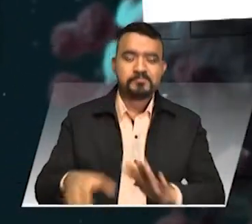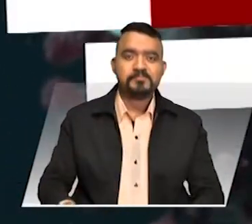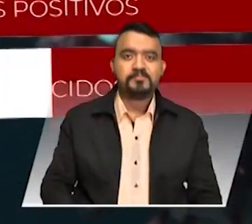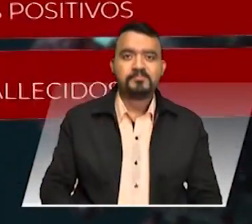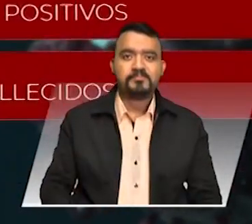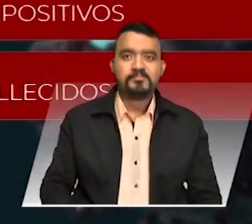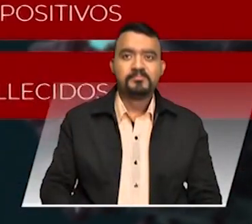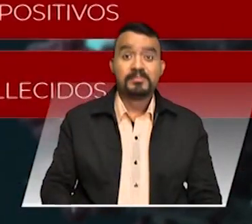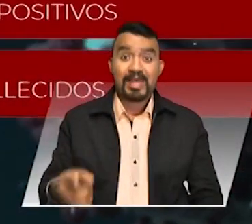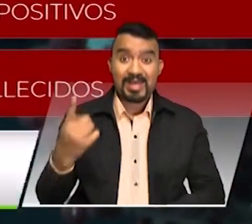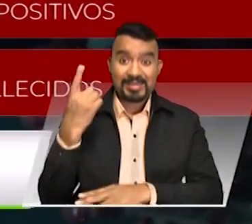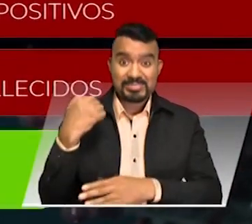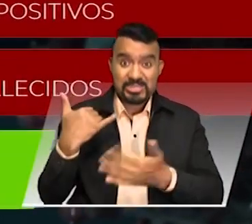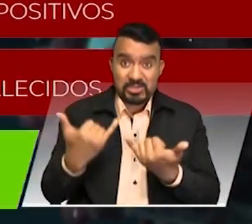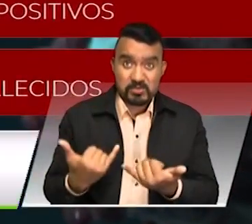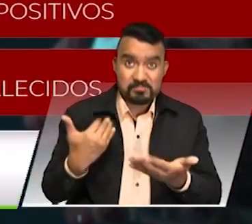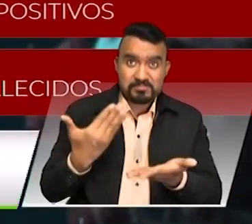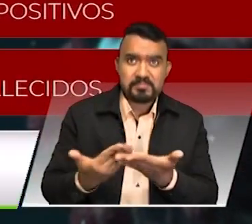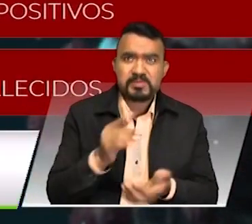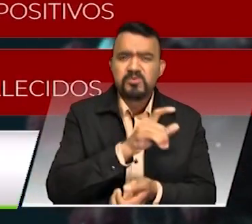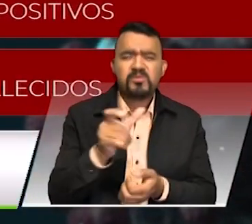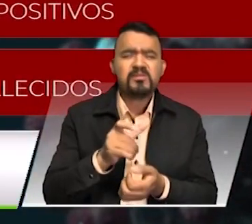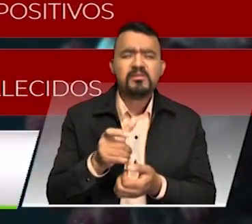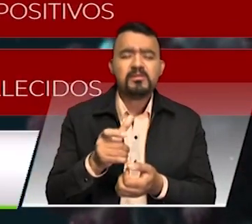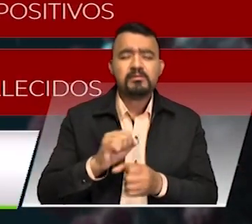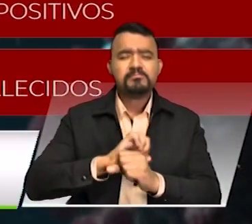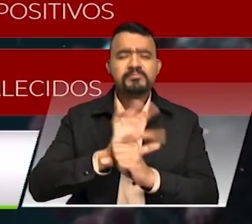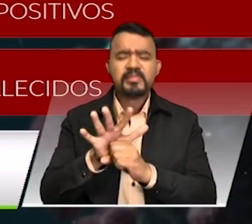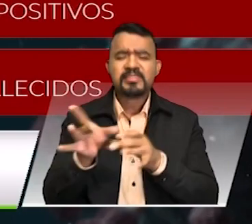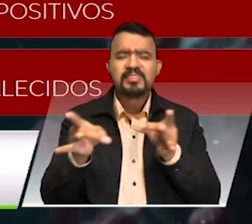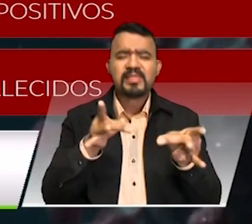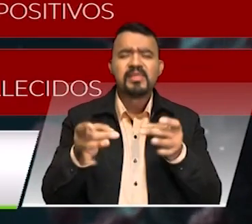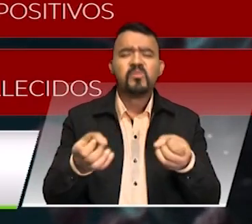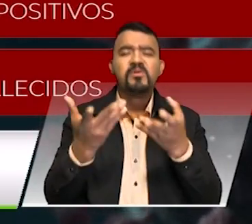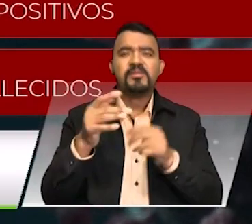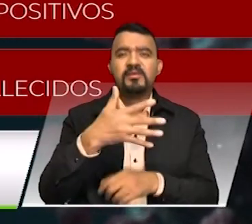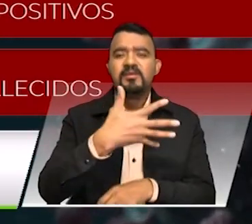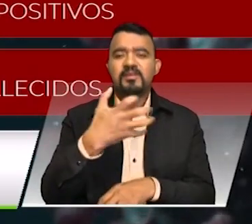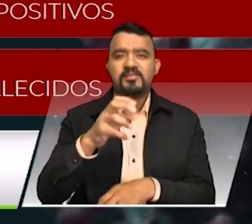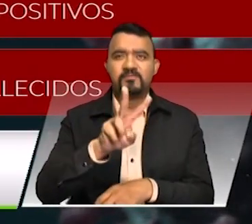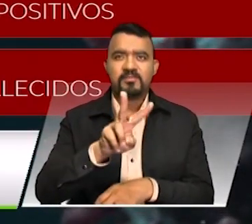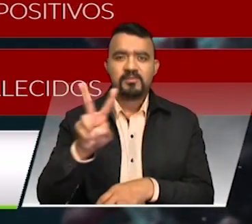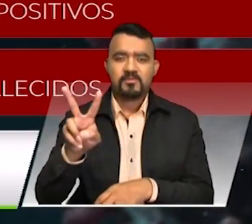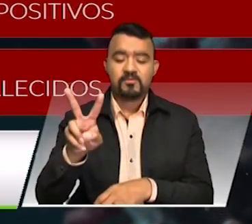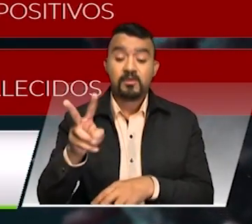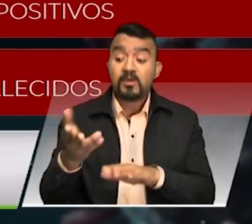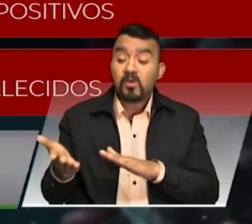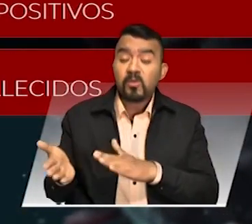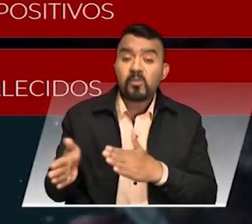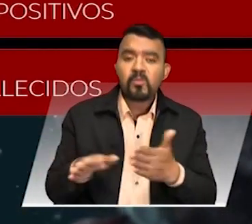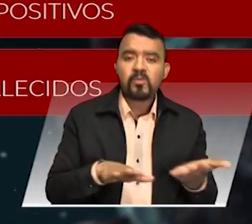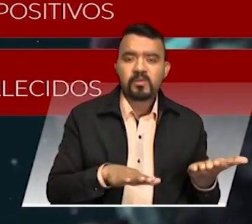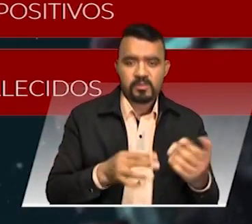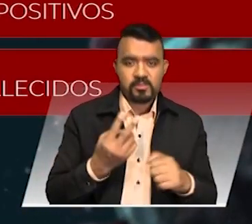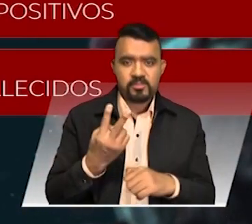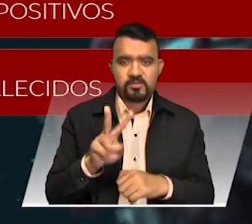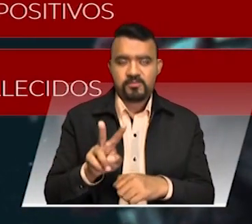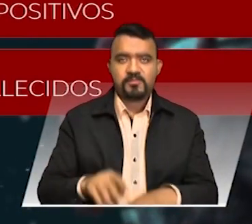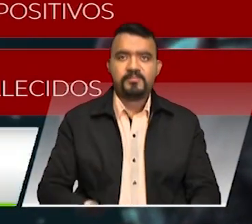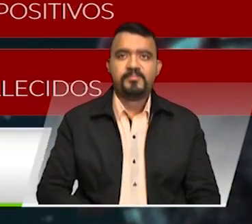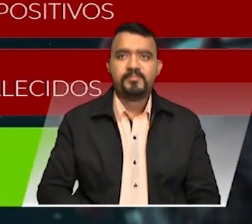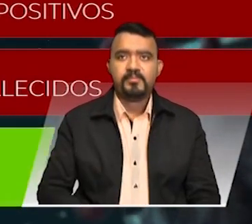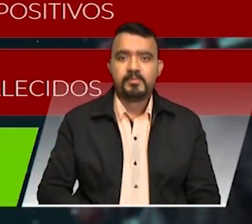Entre ayer y hoy en Antioquia, 522 personas fueron reportadas positivas para COVID-19 y 12 fallecieron como consecuencia del virus.